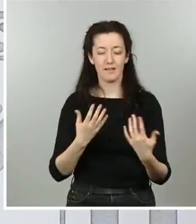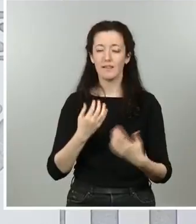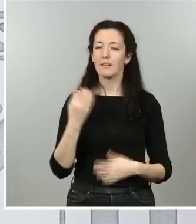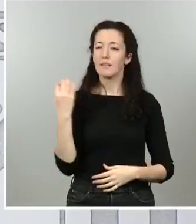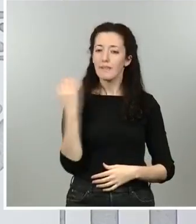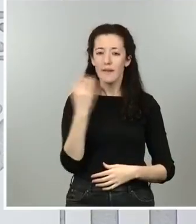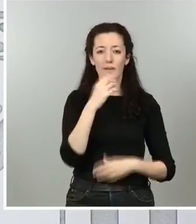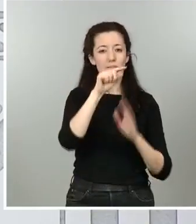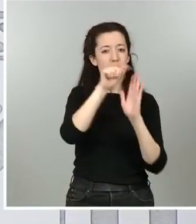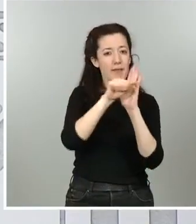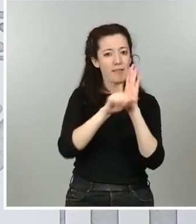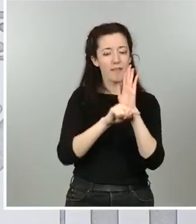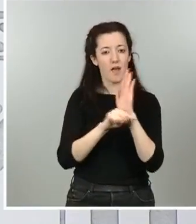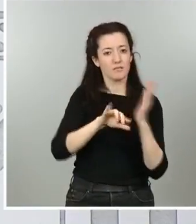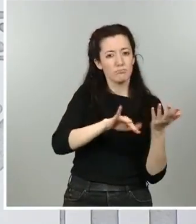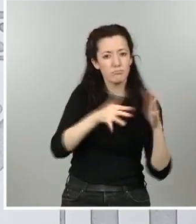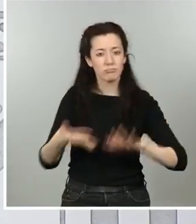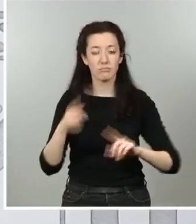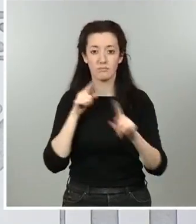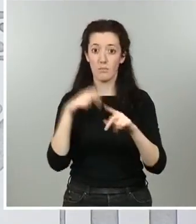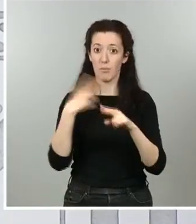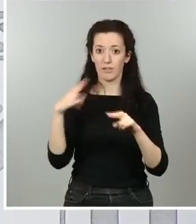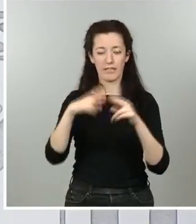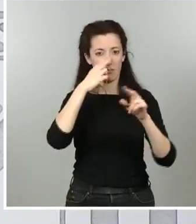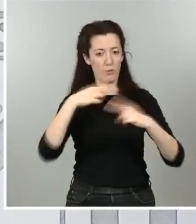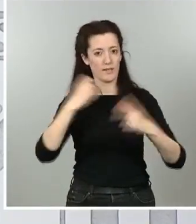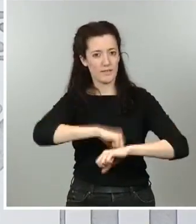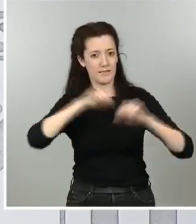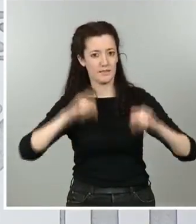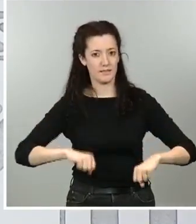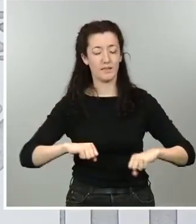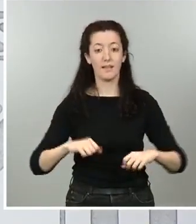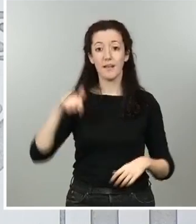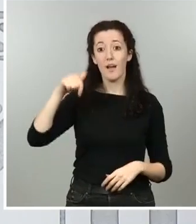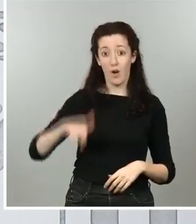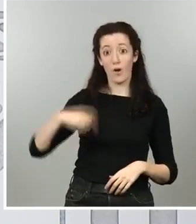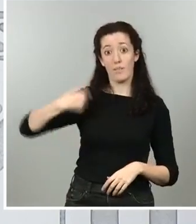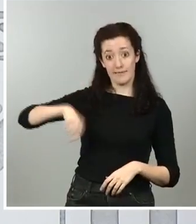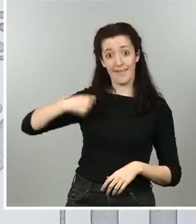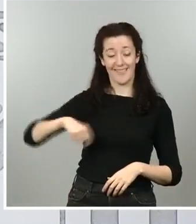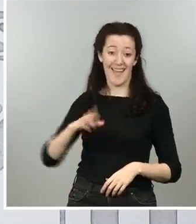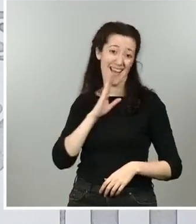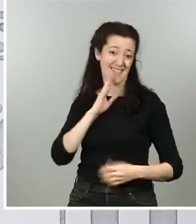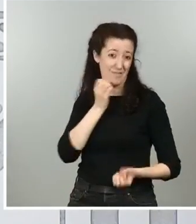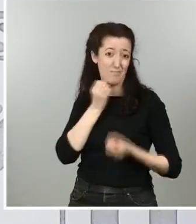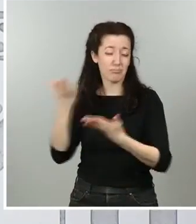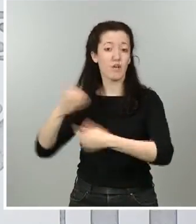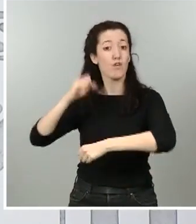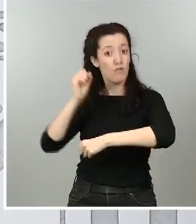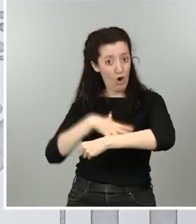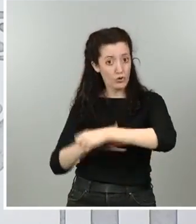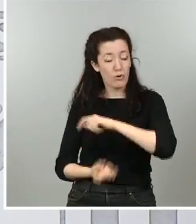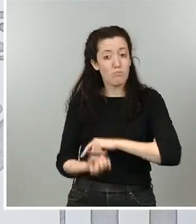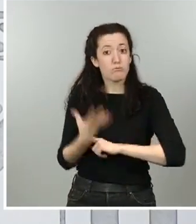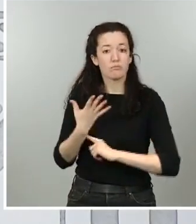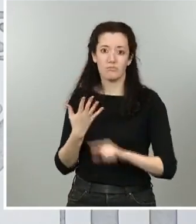reforzar estas políticas públicas y el fondo que el presidente en el día de hoy ha anunciado a los presidentes autonómicos es una prueba